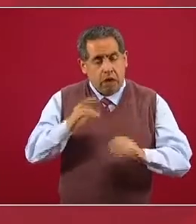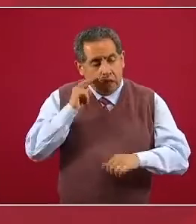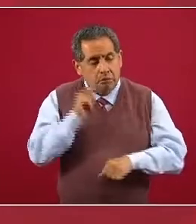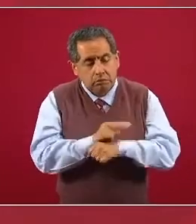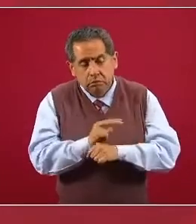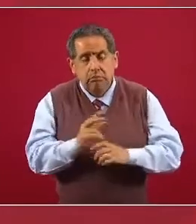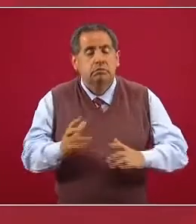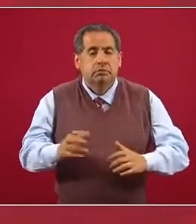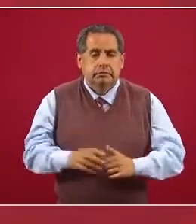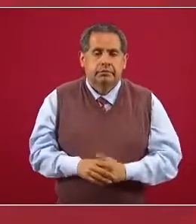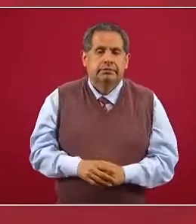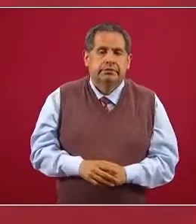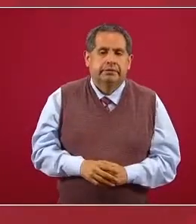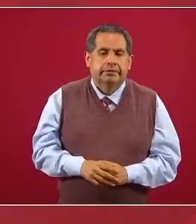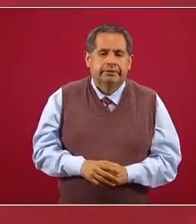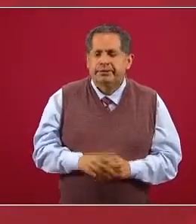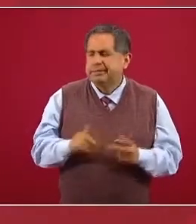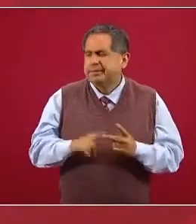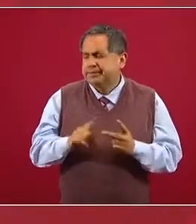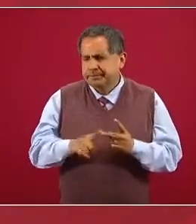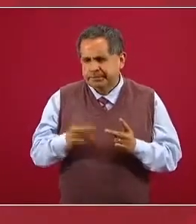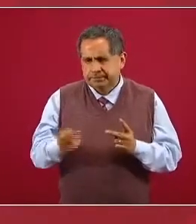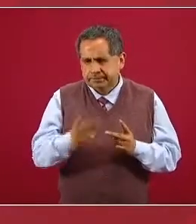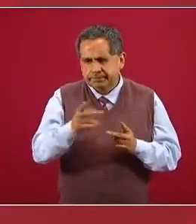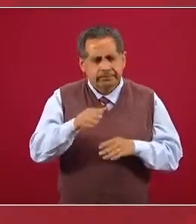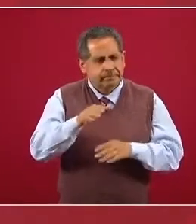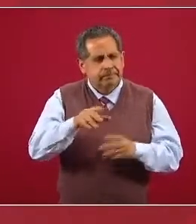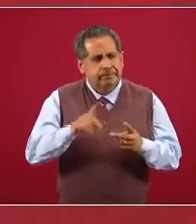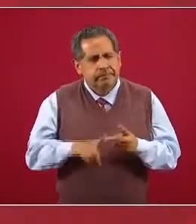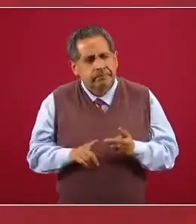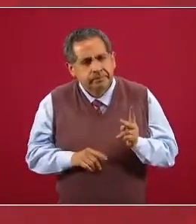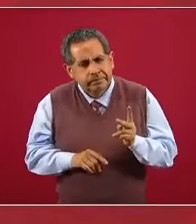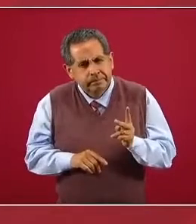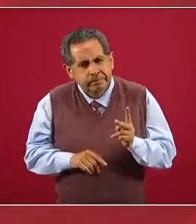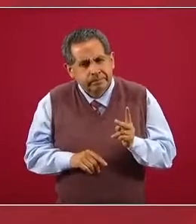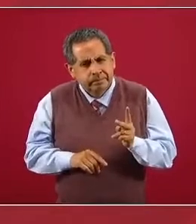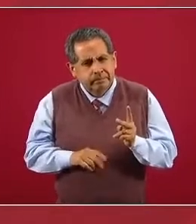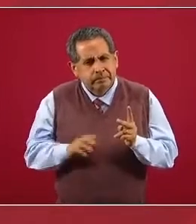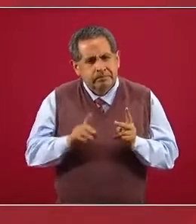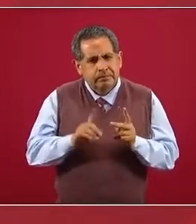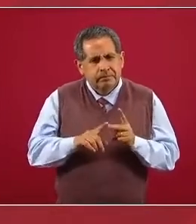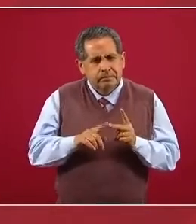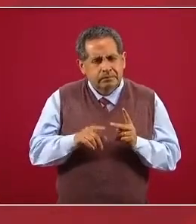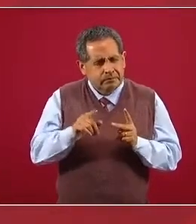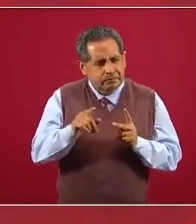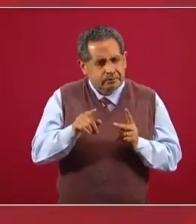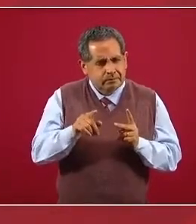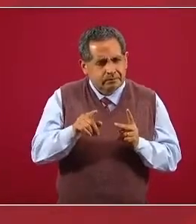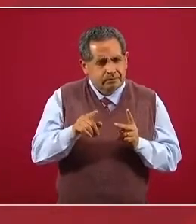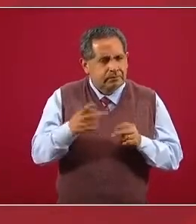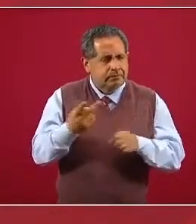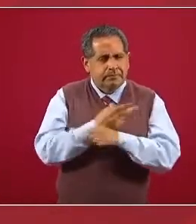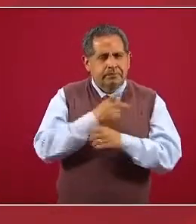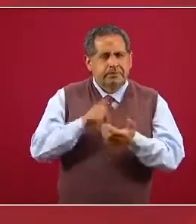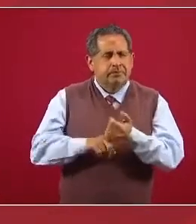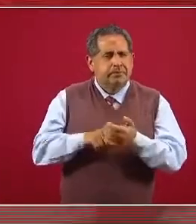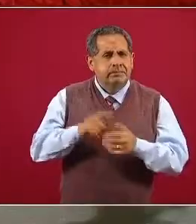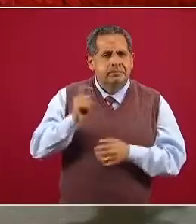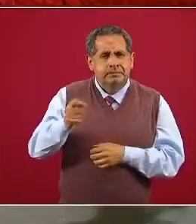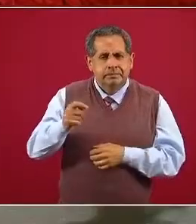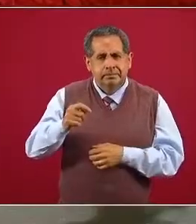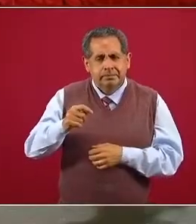adhiere verdad la segunda pregunta era en relación a los están formando las